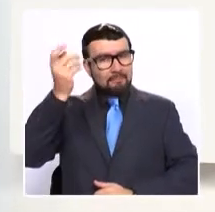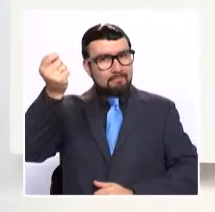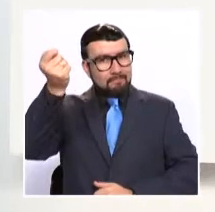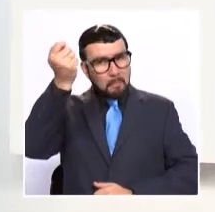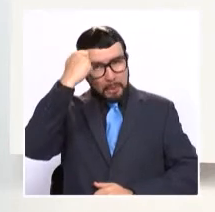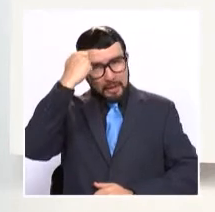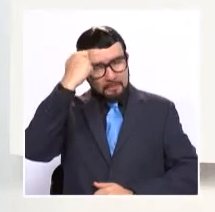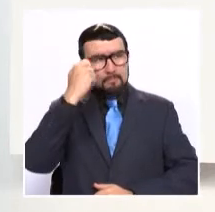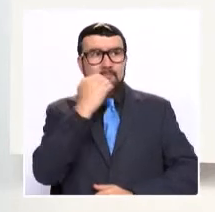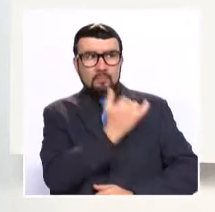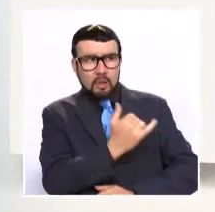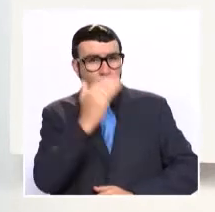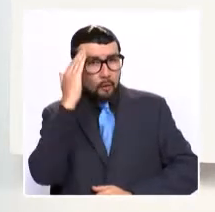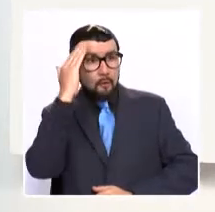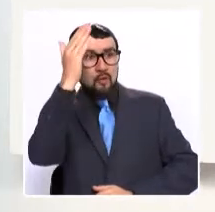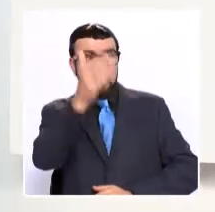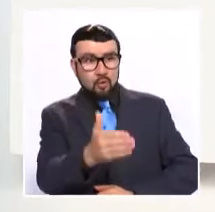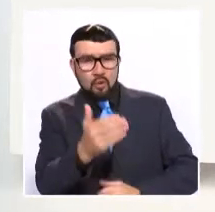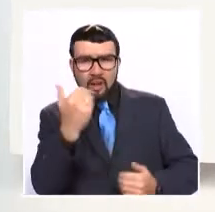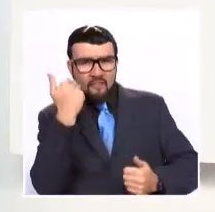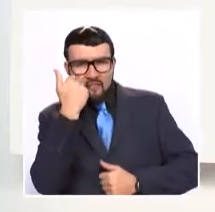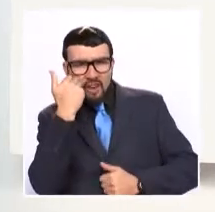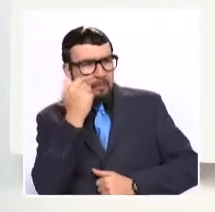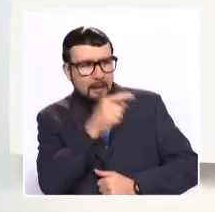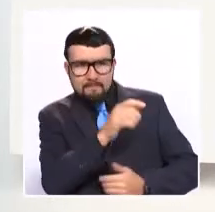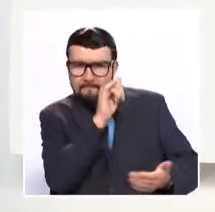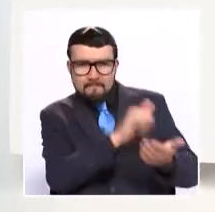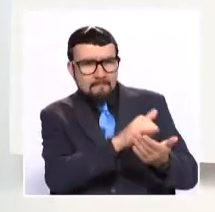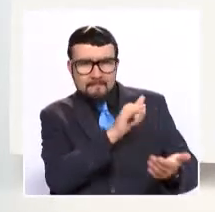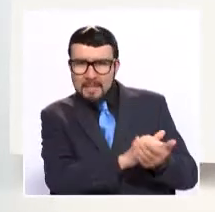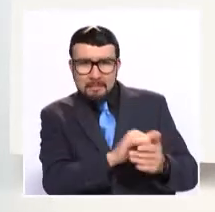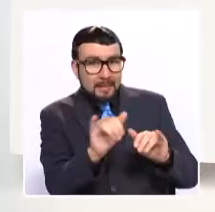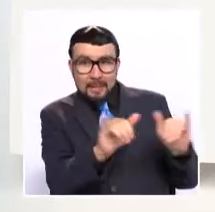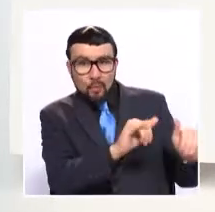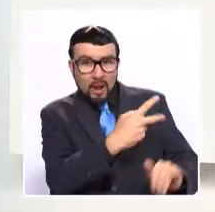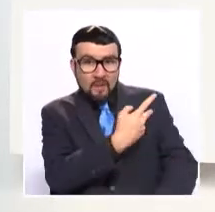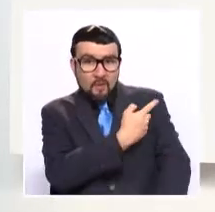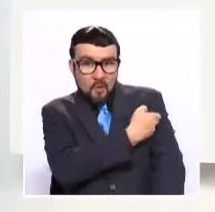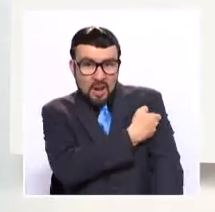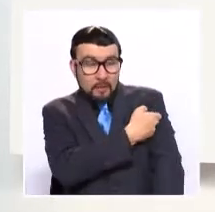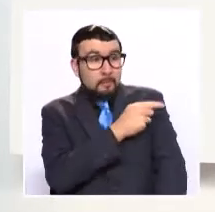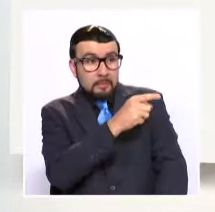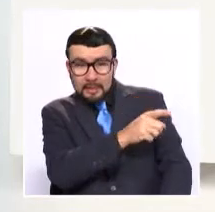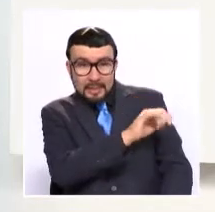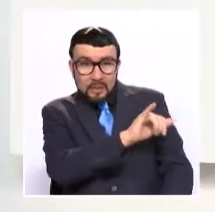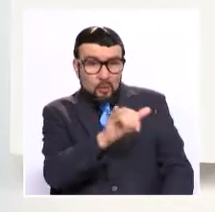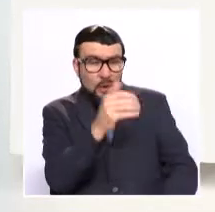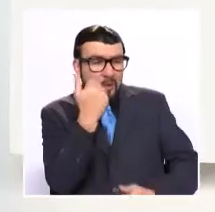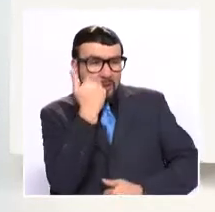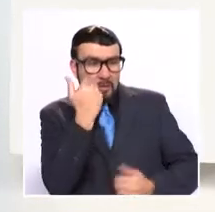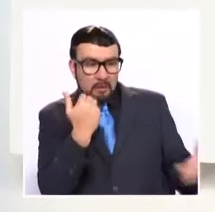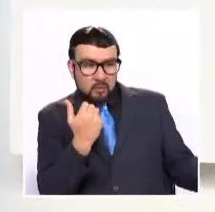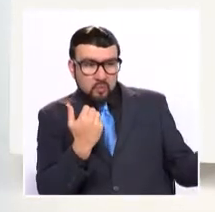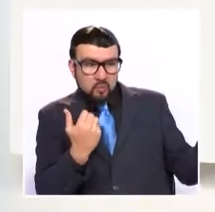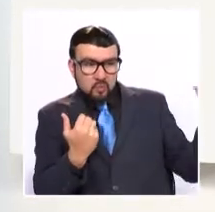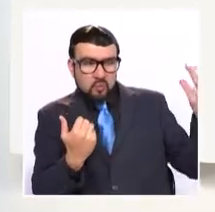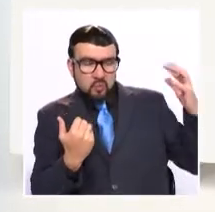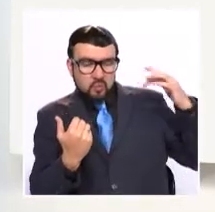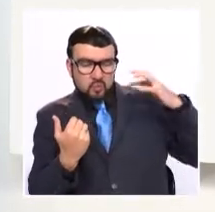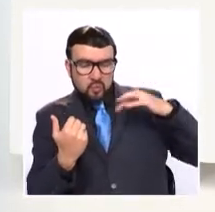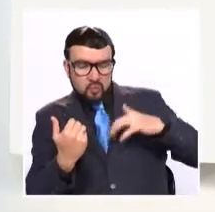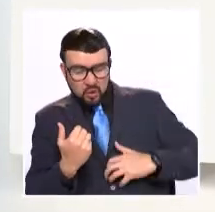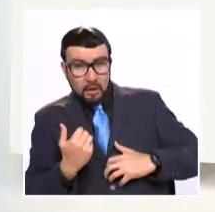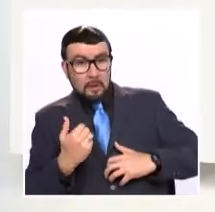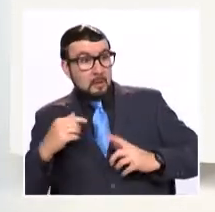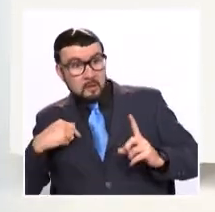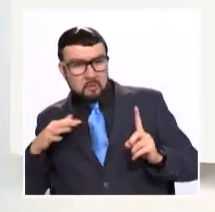memoria en la cual va a quedar grabado esa respuesta de defensa, y cuando la persona esté nuevamente